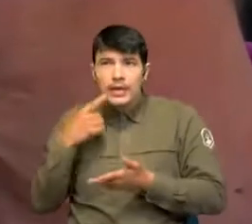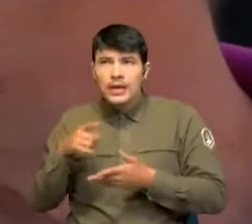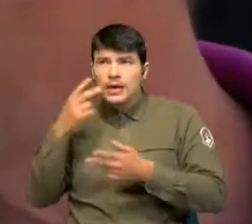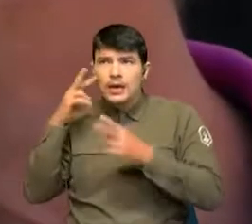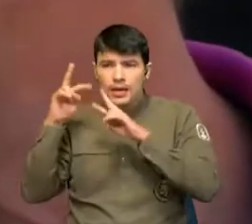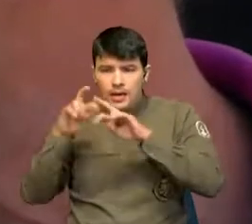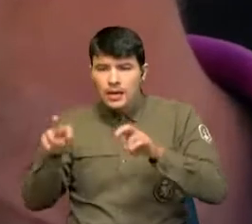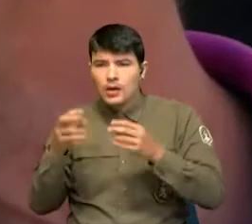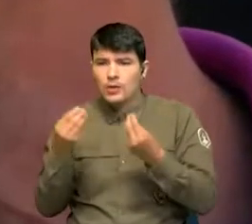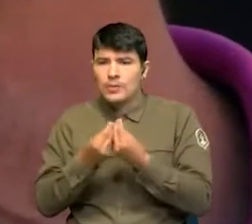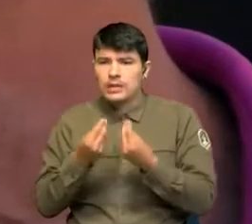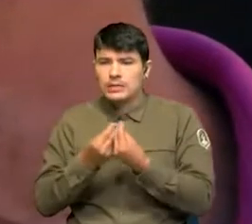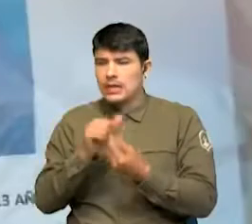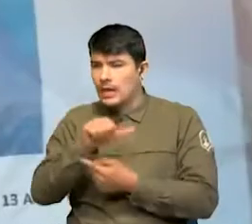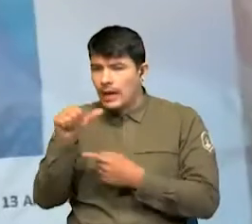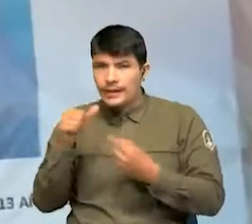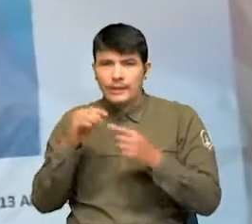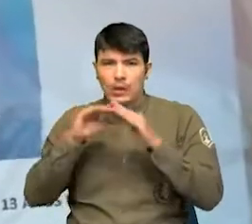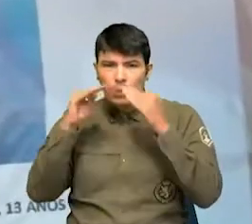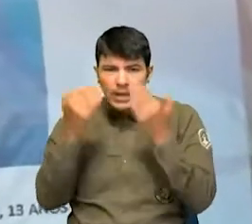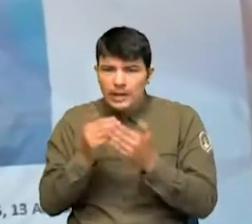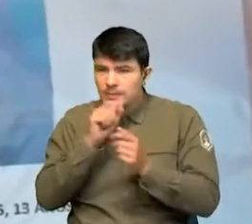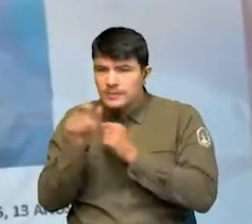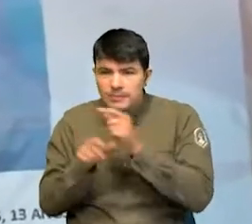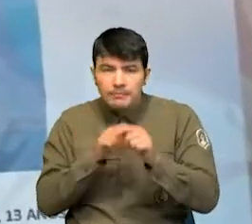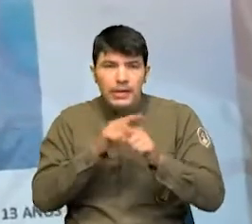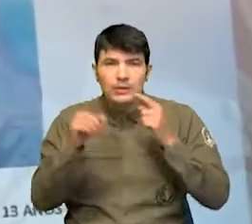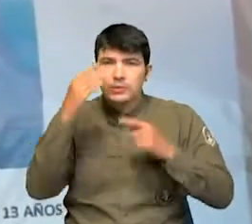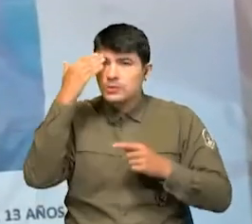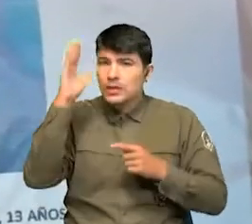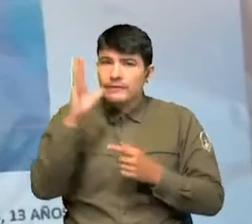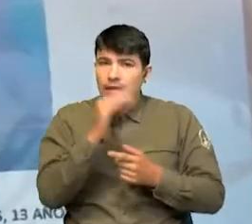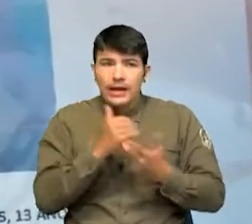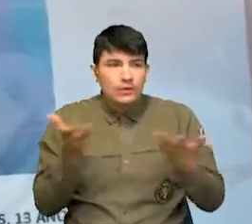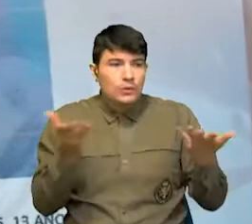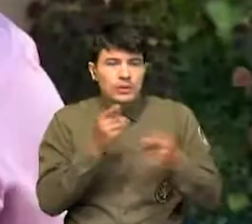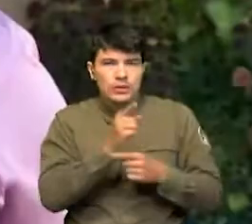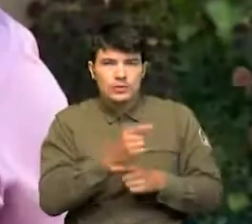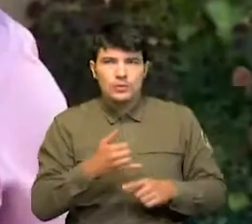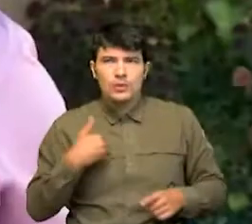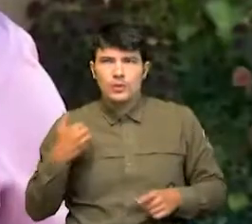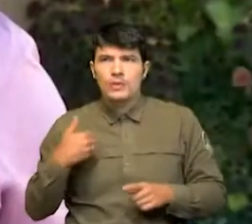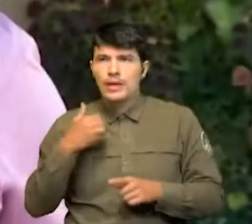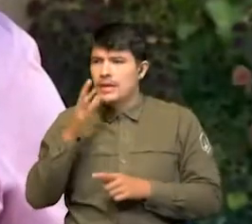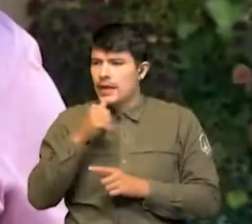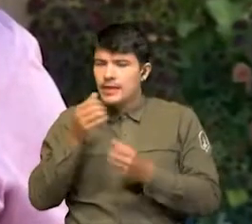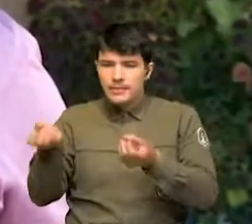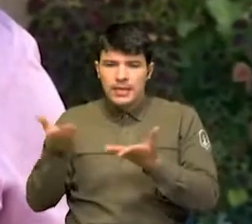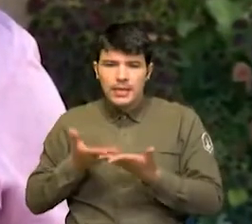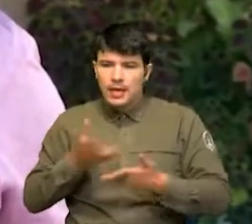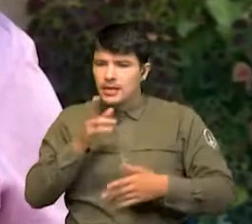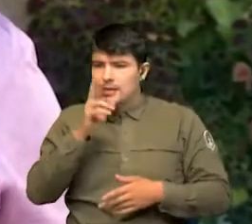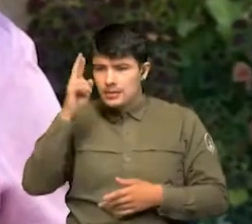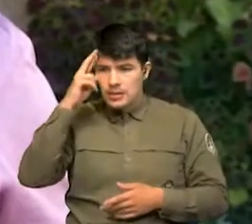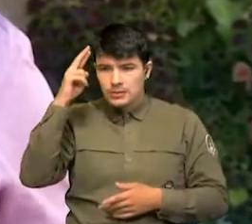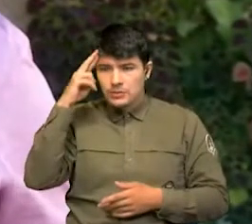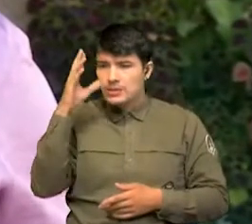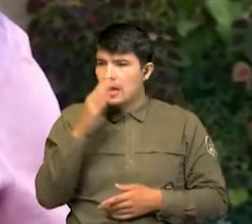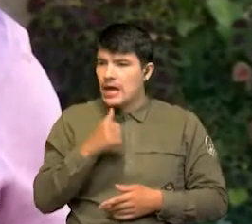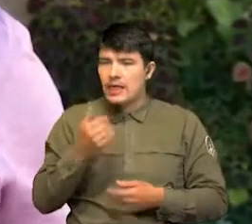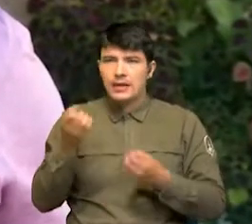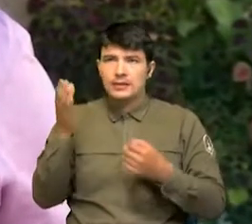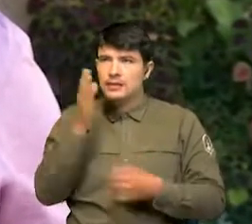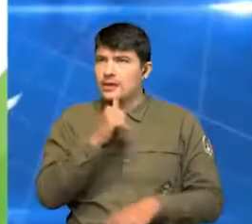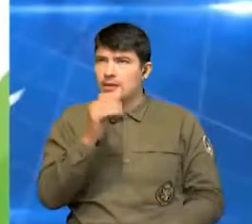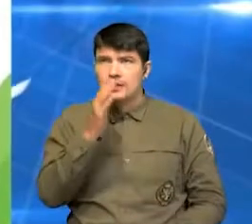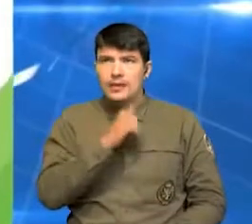compañeras de colegio y demás personas cercanas pero nadie tiene razón de la menor nadie a razón de nada nadie medida de razón